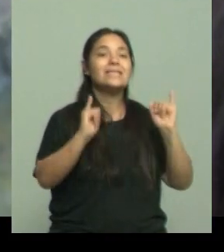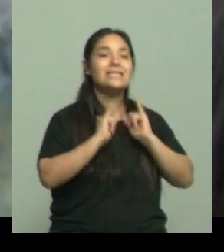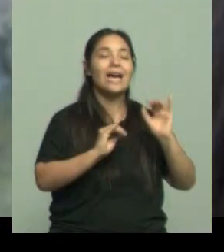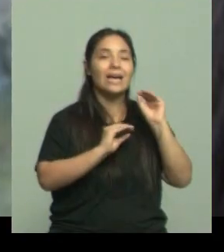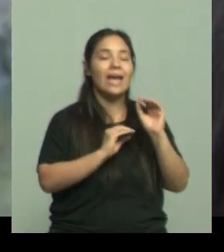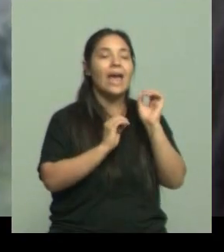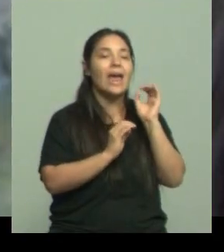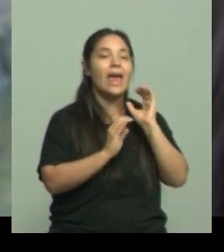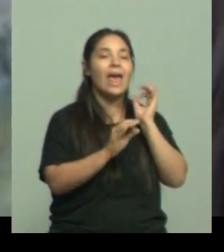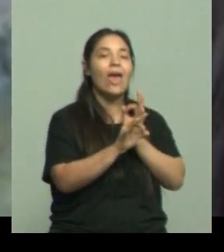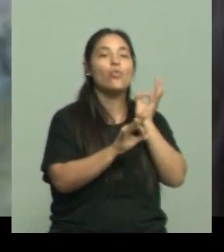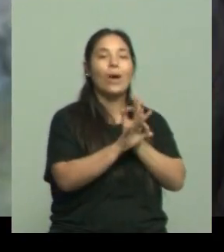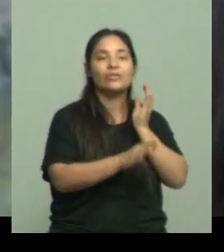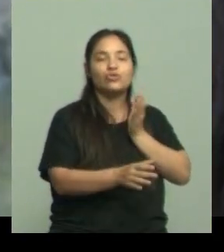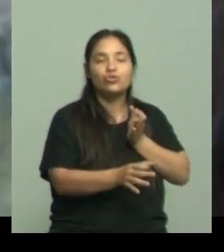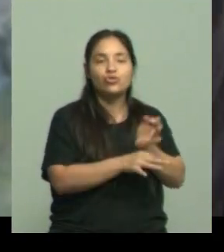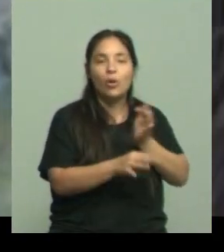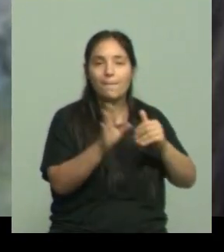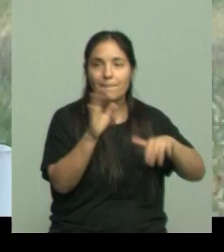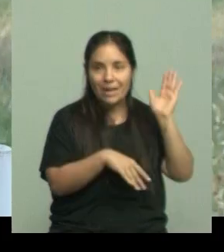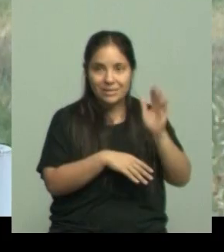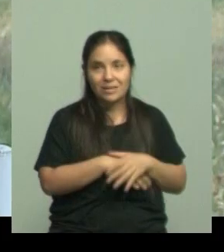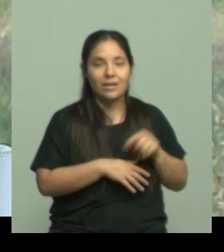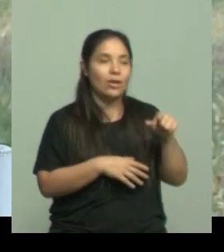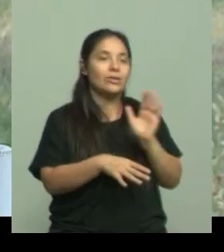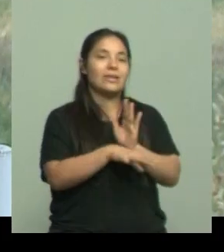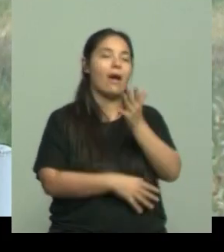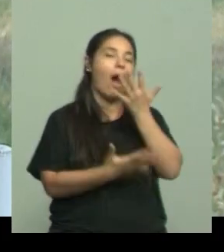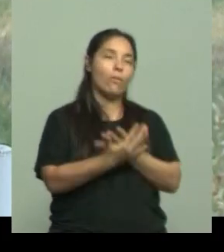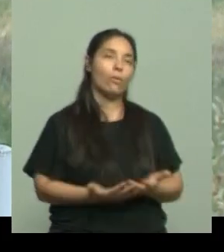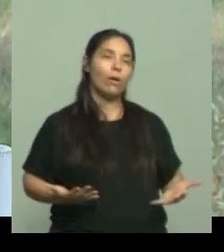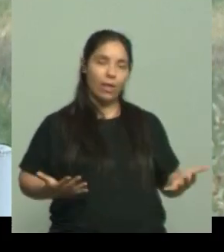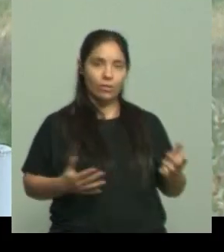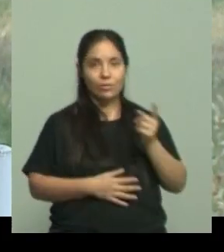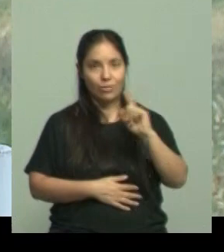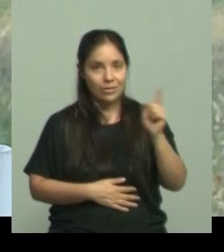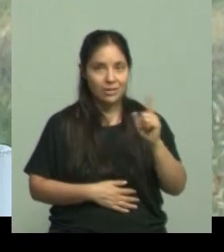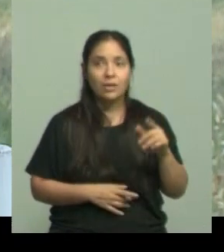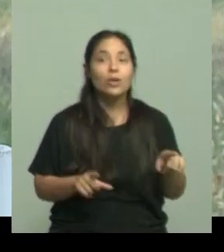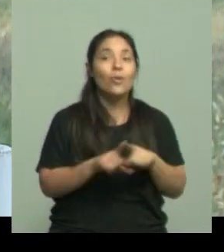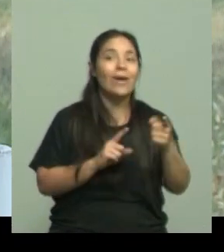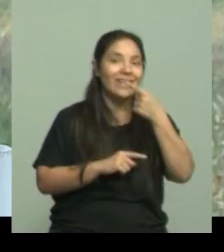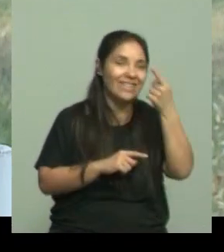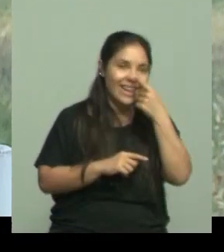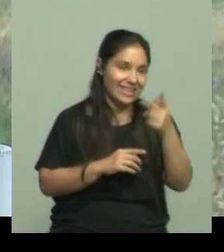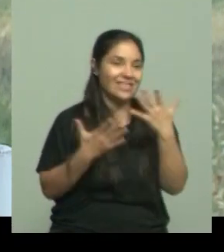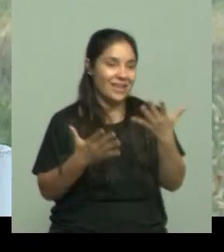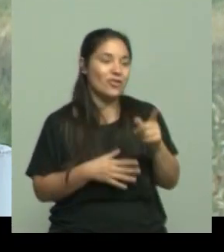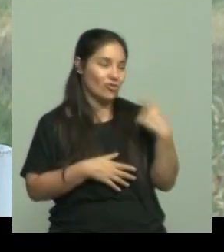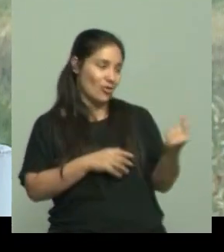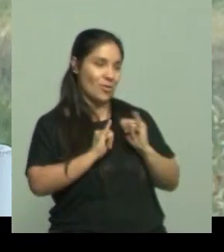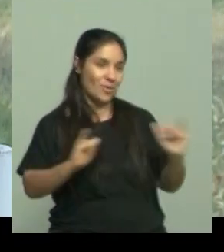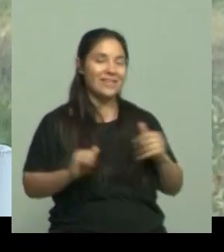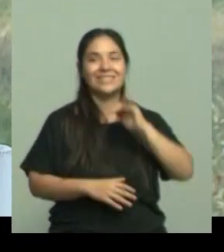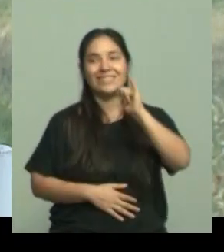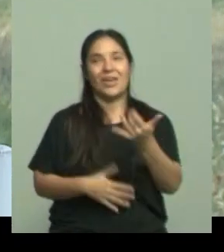constructivo, que sea un mensaje educativo en definitiva. Y no por eso tiene que ser un bodrio. No. Tiene que ser algo tan interesante como lo que estamos haciendo